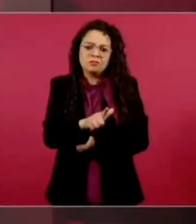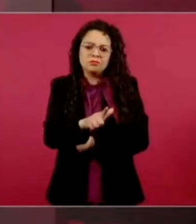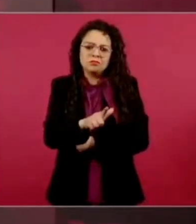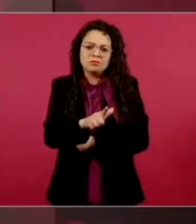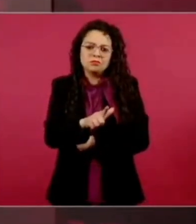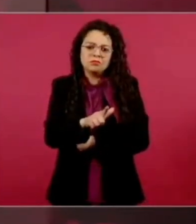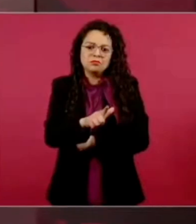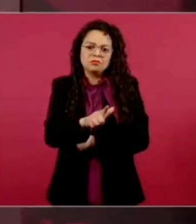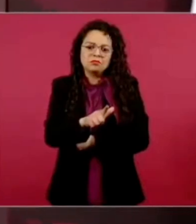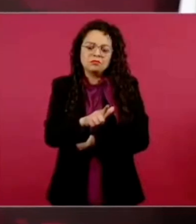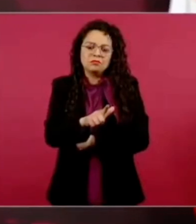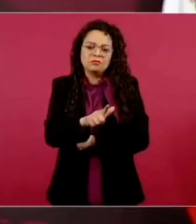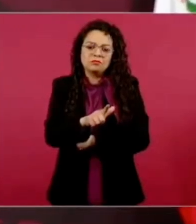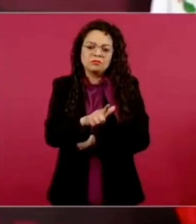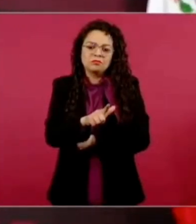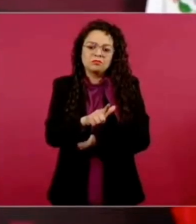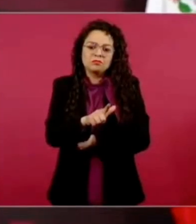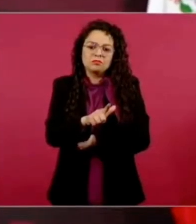tener un presidente